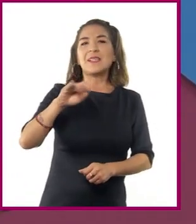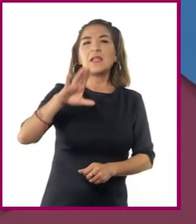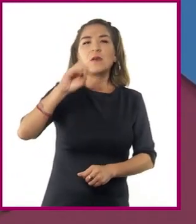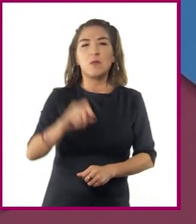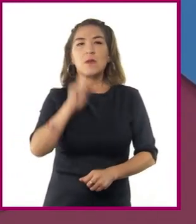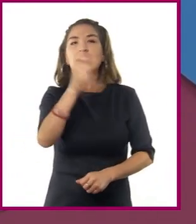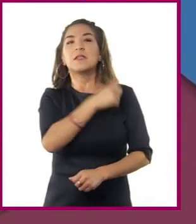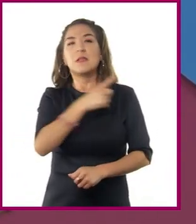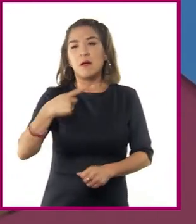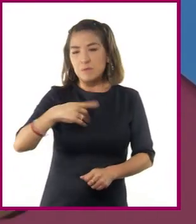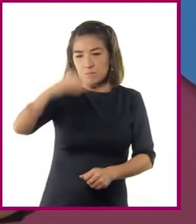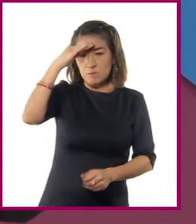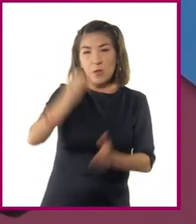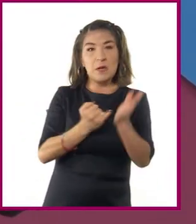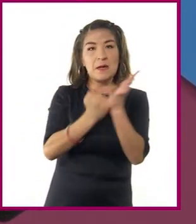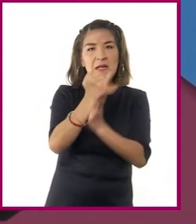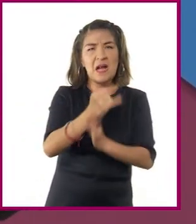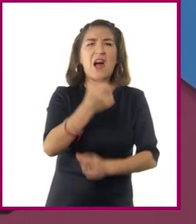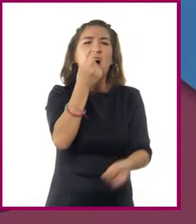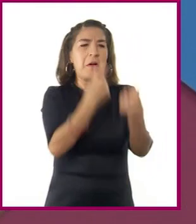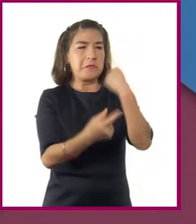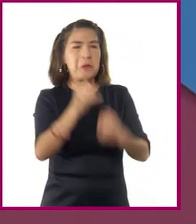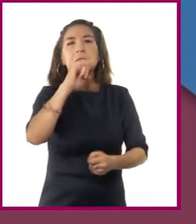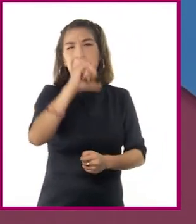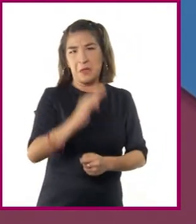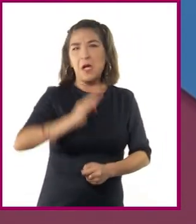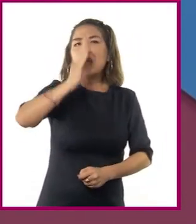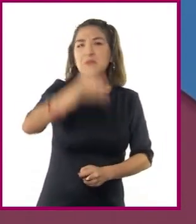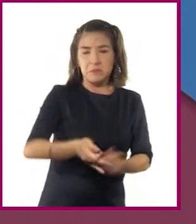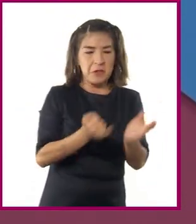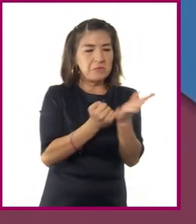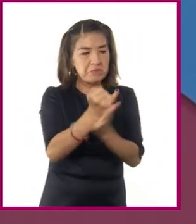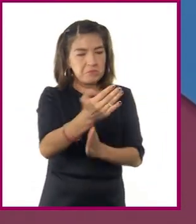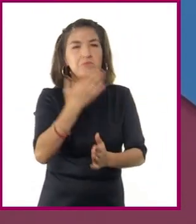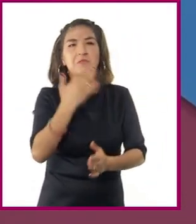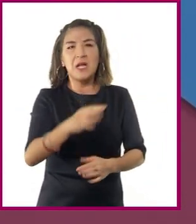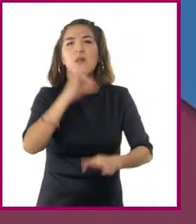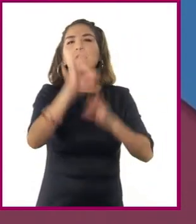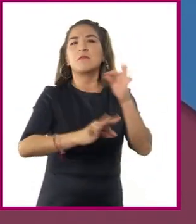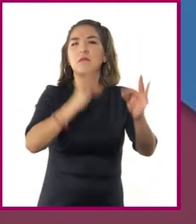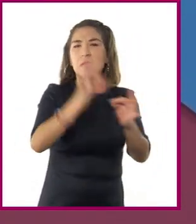hay quienes deciden cumplir las leyes, esto es, que se rigen bajo el